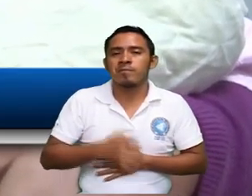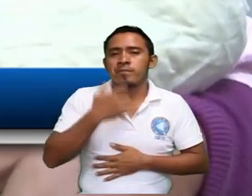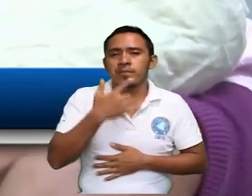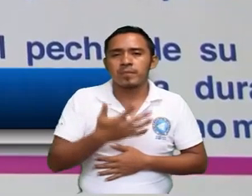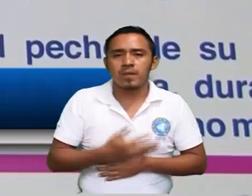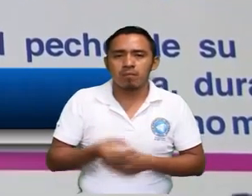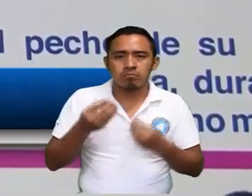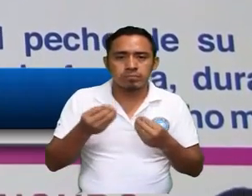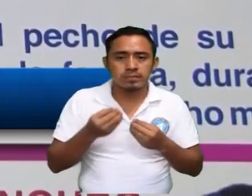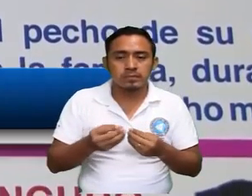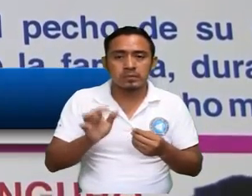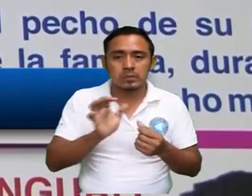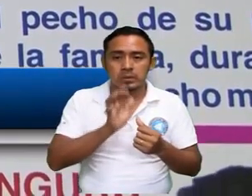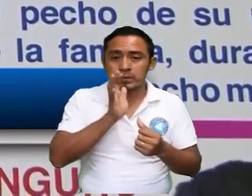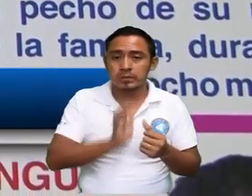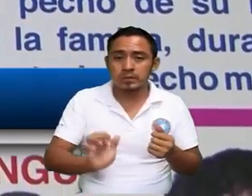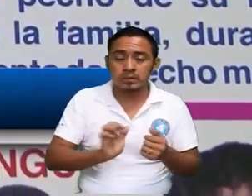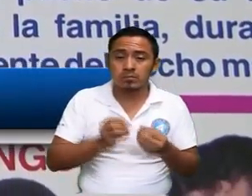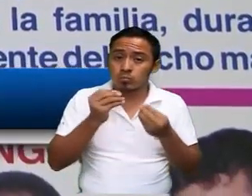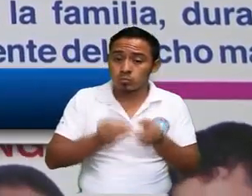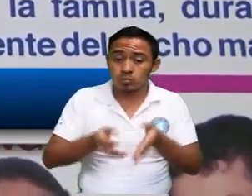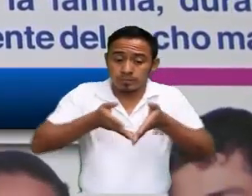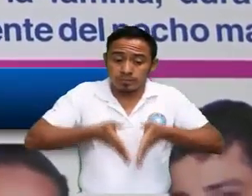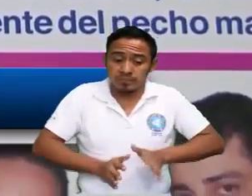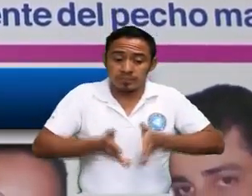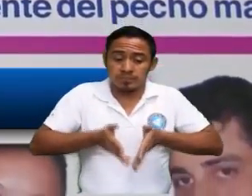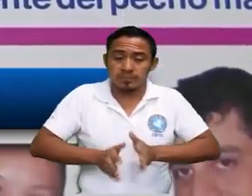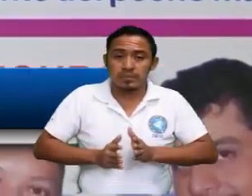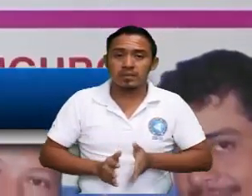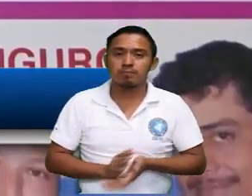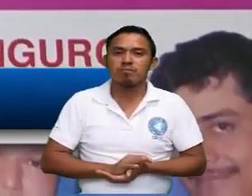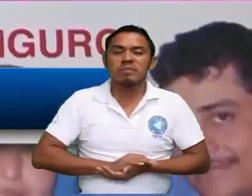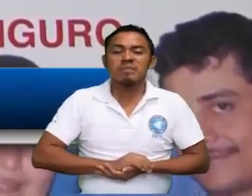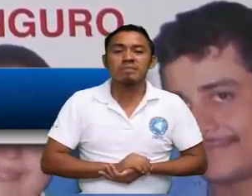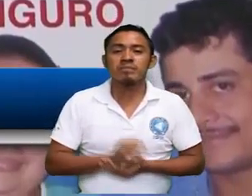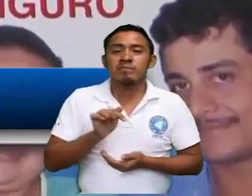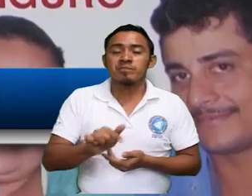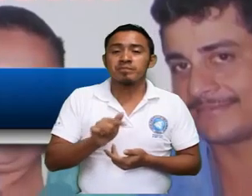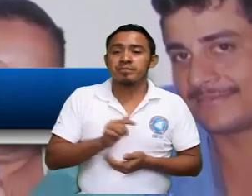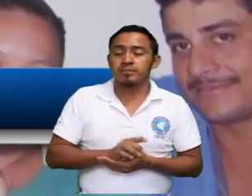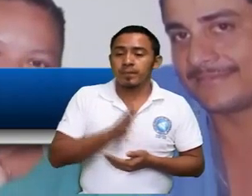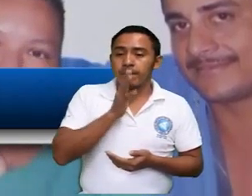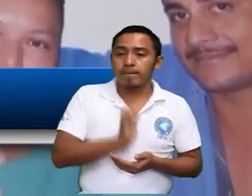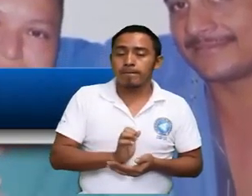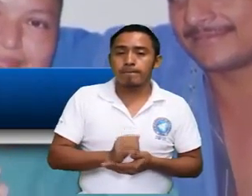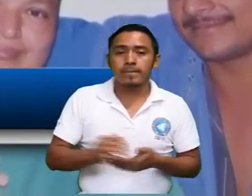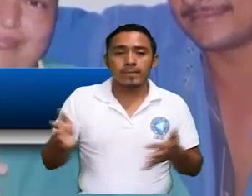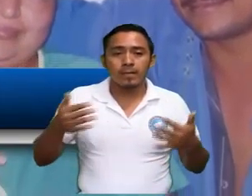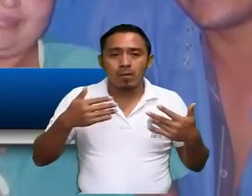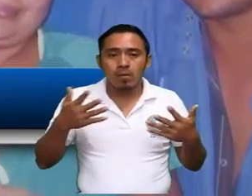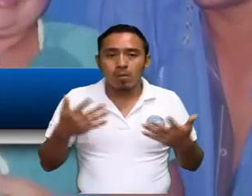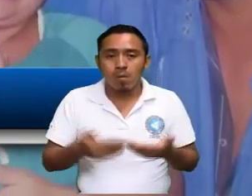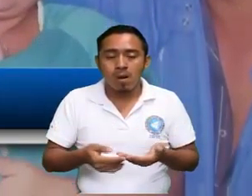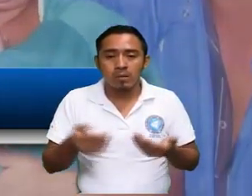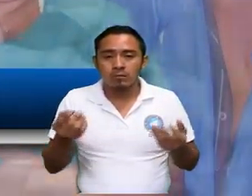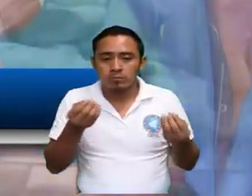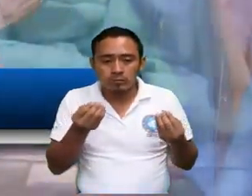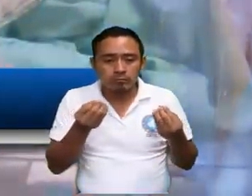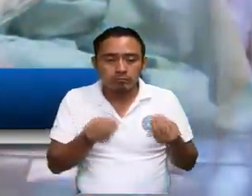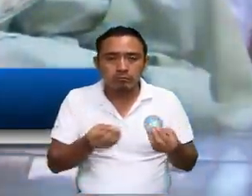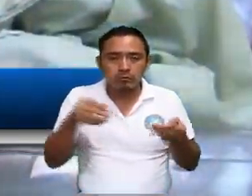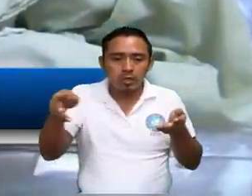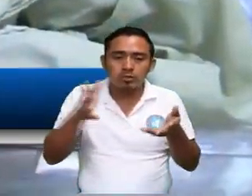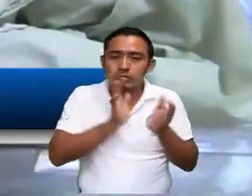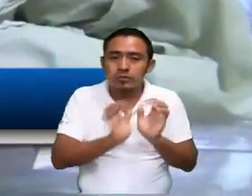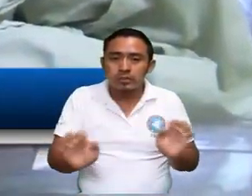una alta tasa de nacimientos prematuros. Y el problema que ellos tenían es que no tenían suficientes cunas para tener